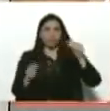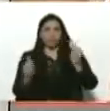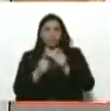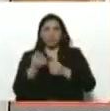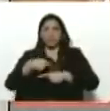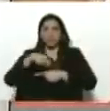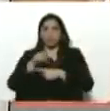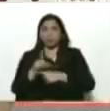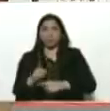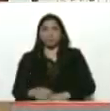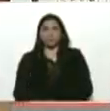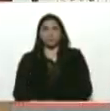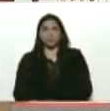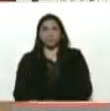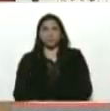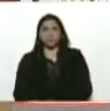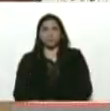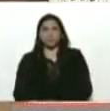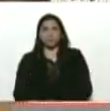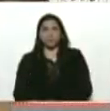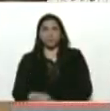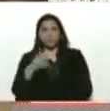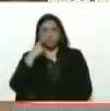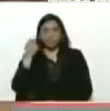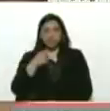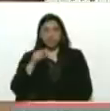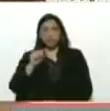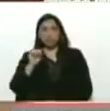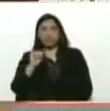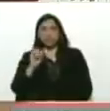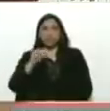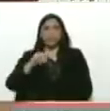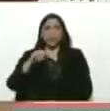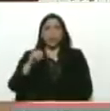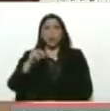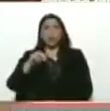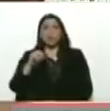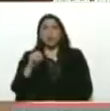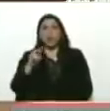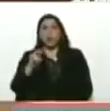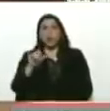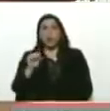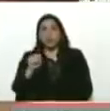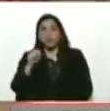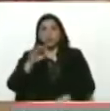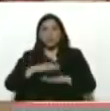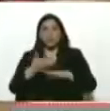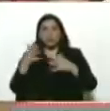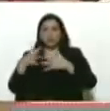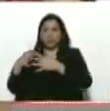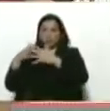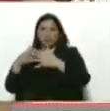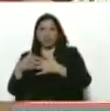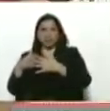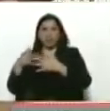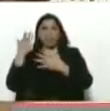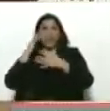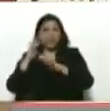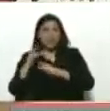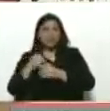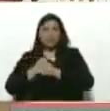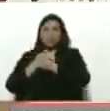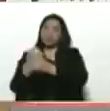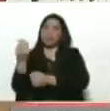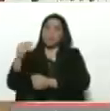protagonismo del señor Iván Simonovi. Porque en Estados Unidos parece que lo quieren a él más que a Juanito Limaña.